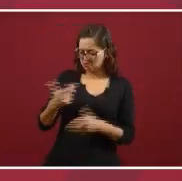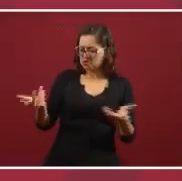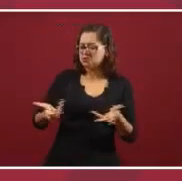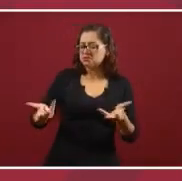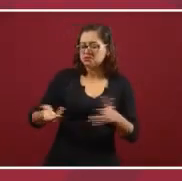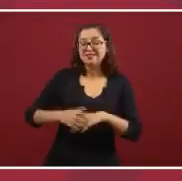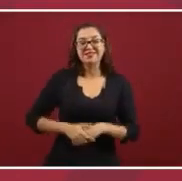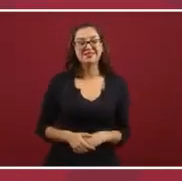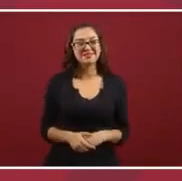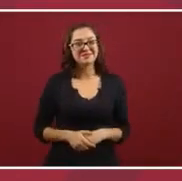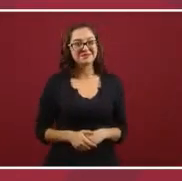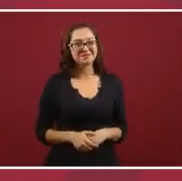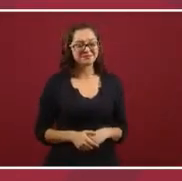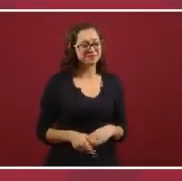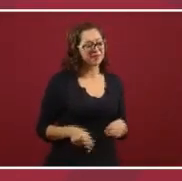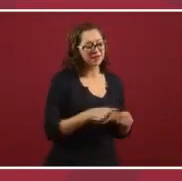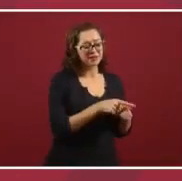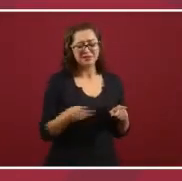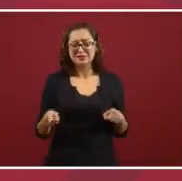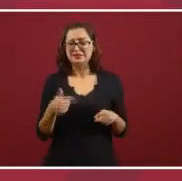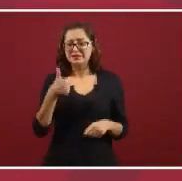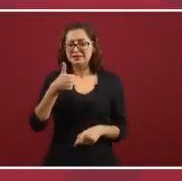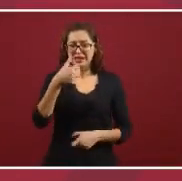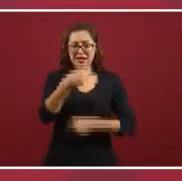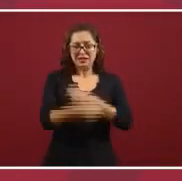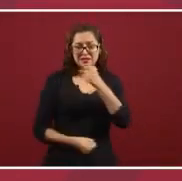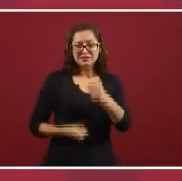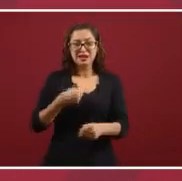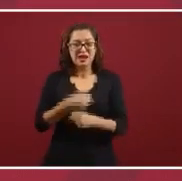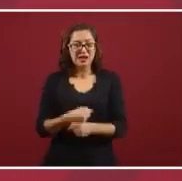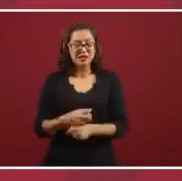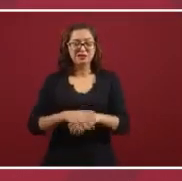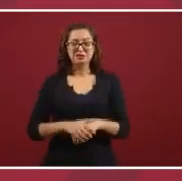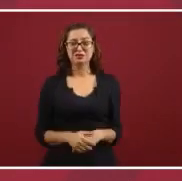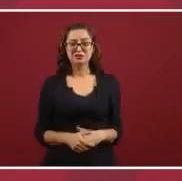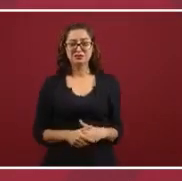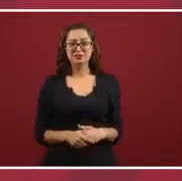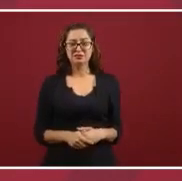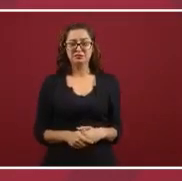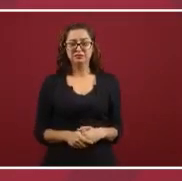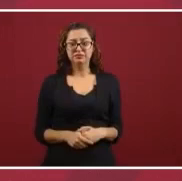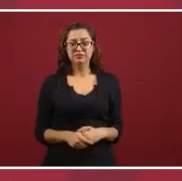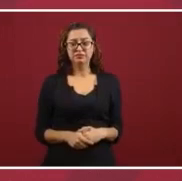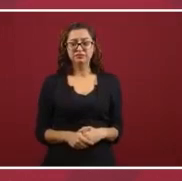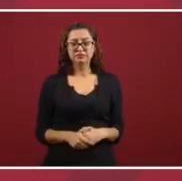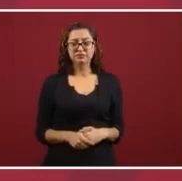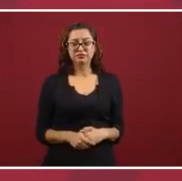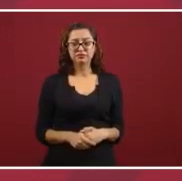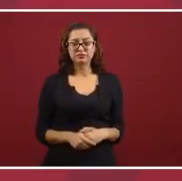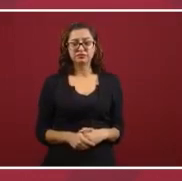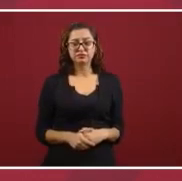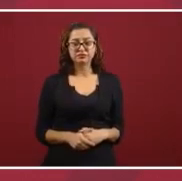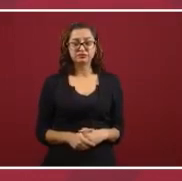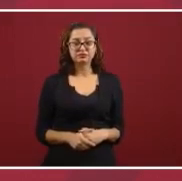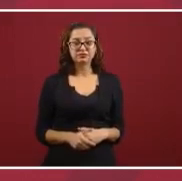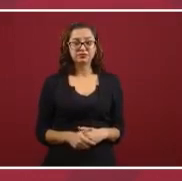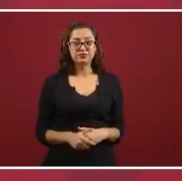A los 6 años es como si nosotros